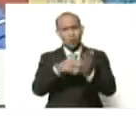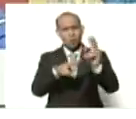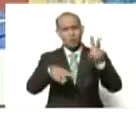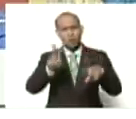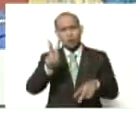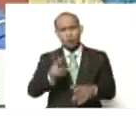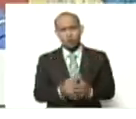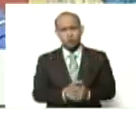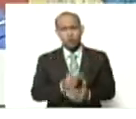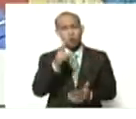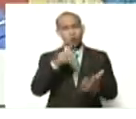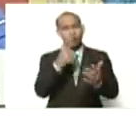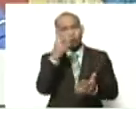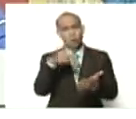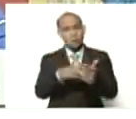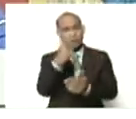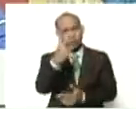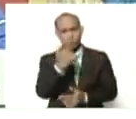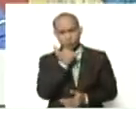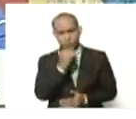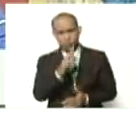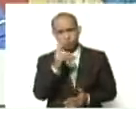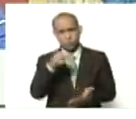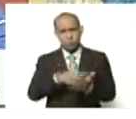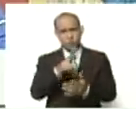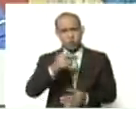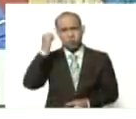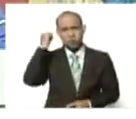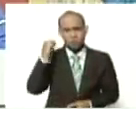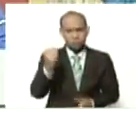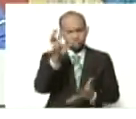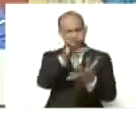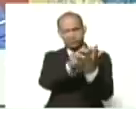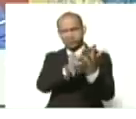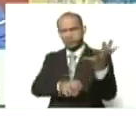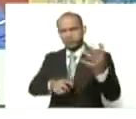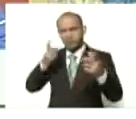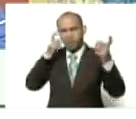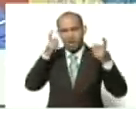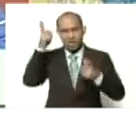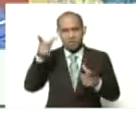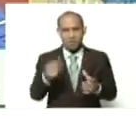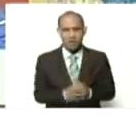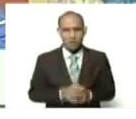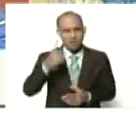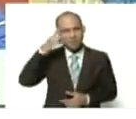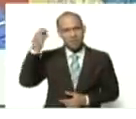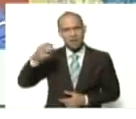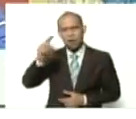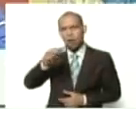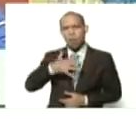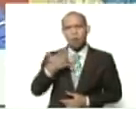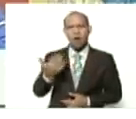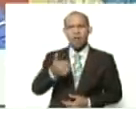el día del golpe de Estado. Lo apuñalearon y los desgarraron. Creían que no podía